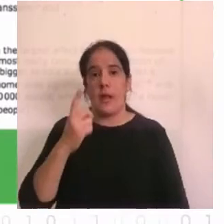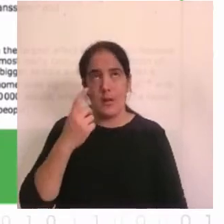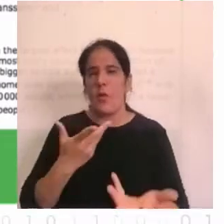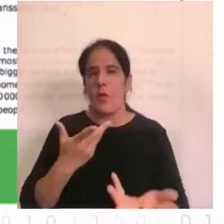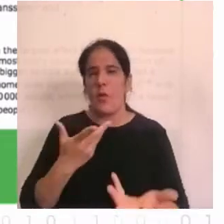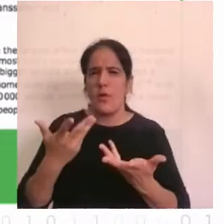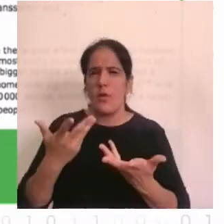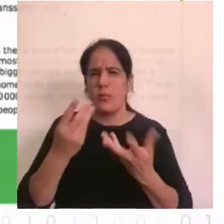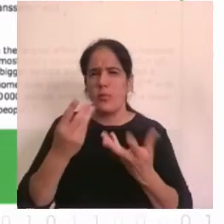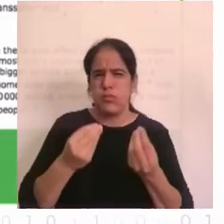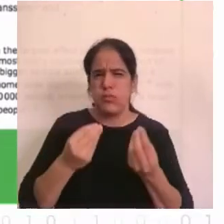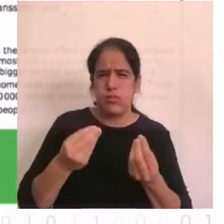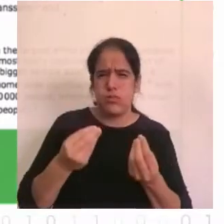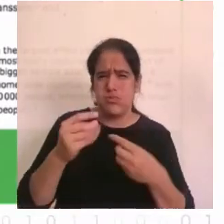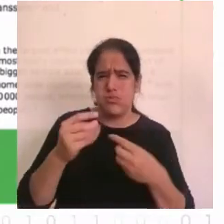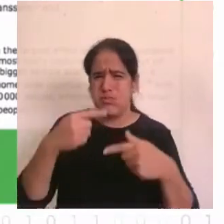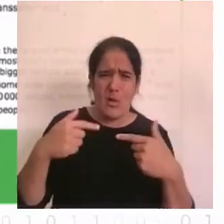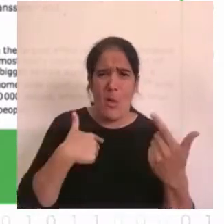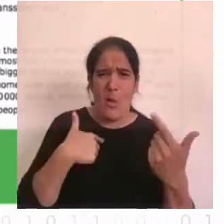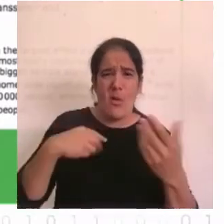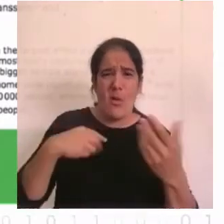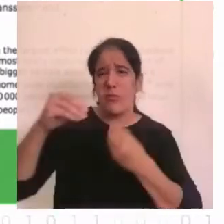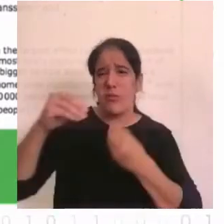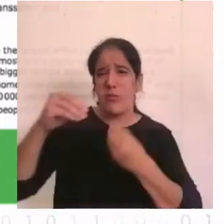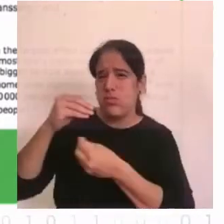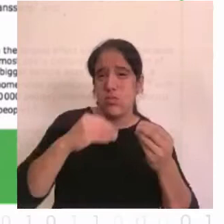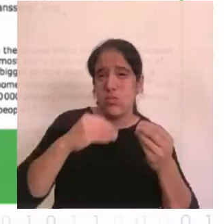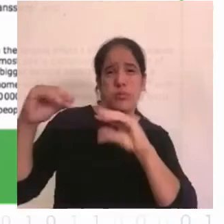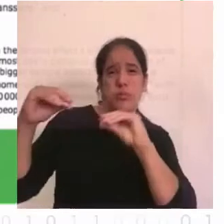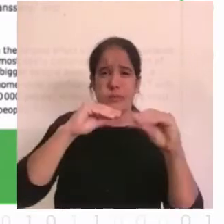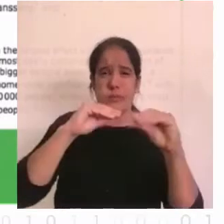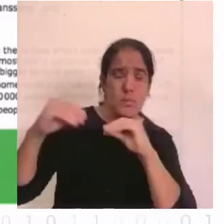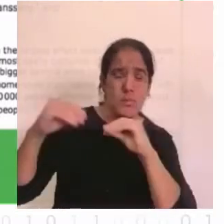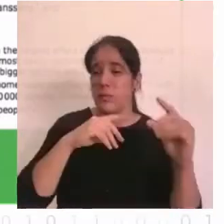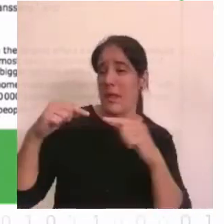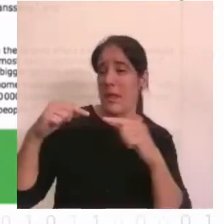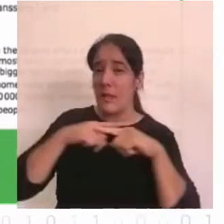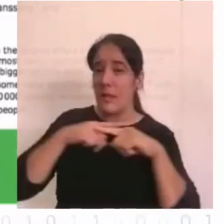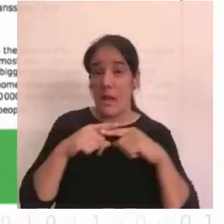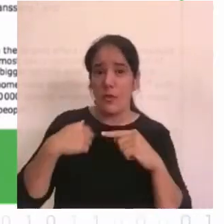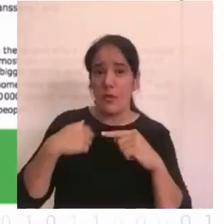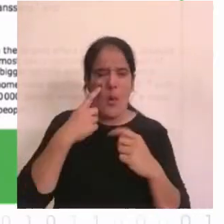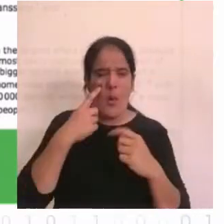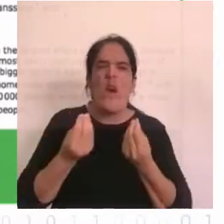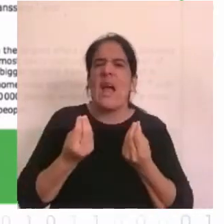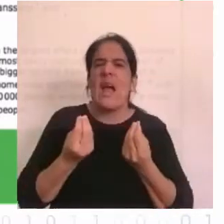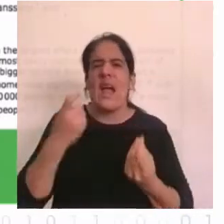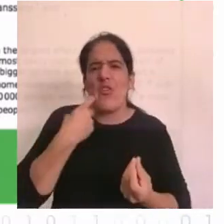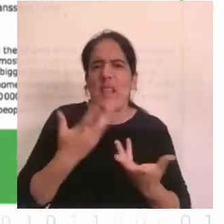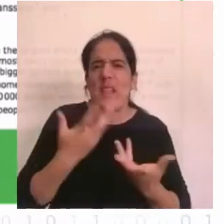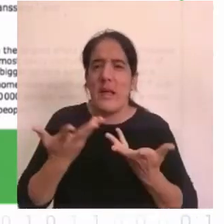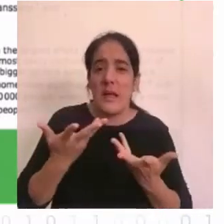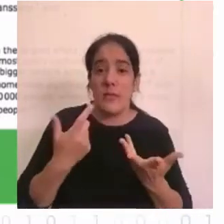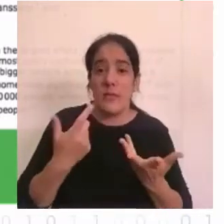fenotipos, que era el caso de la heredabilidad faltante. O sea, se sabe que la altura es un 80% heredable, y solo se lograba